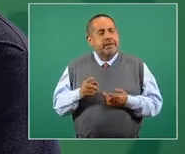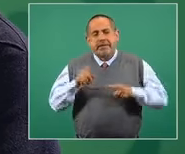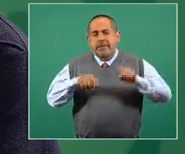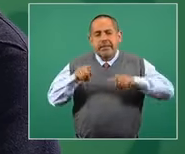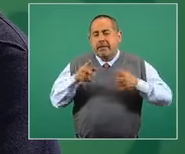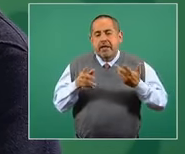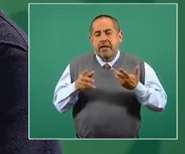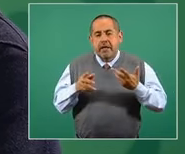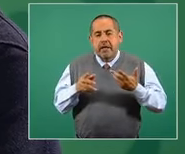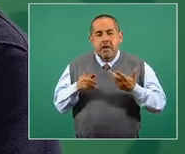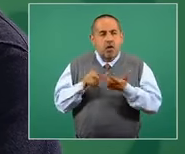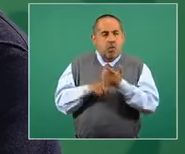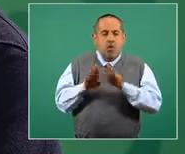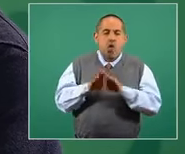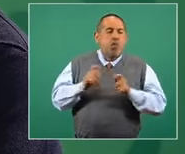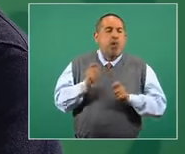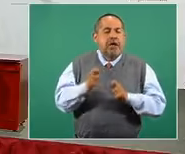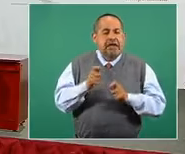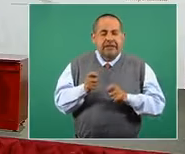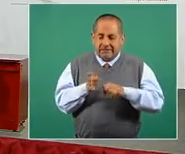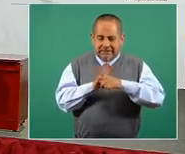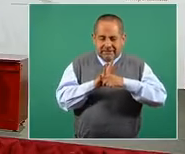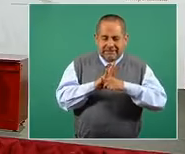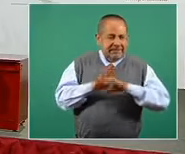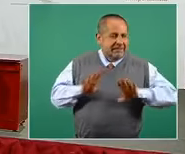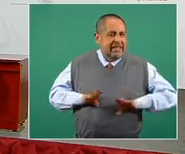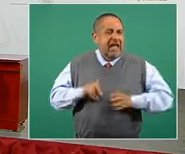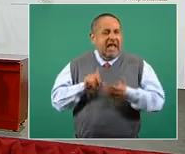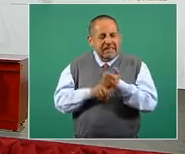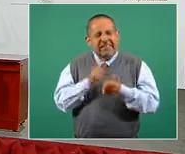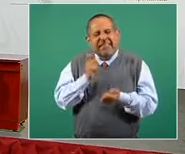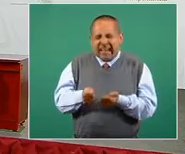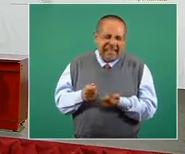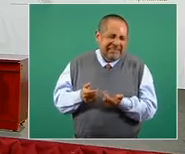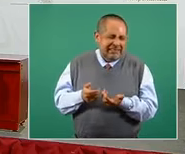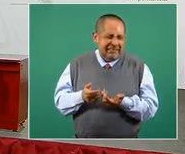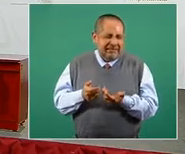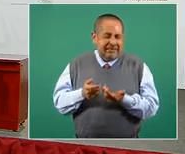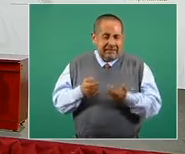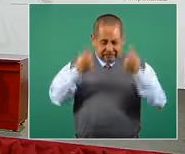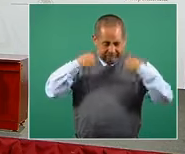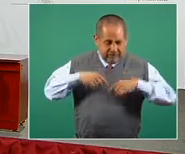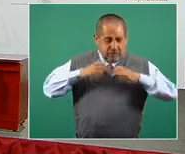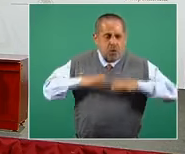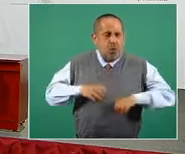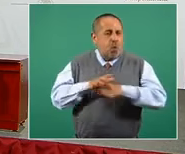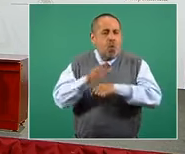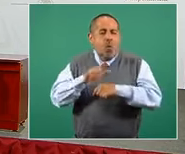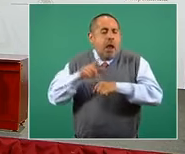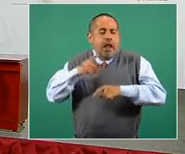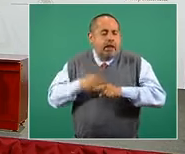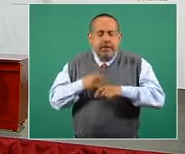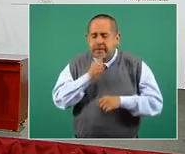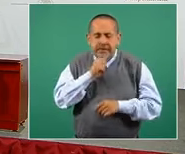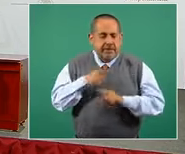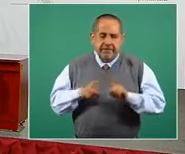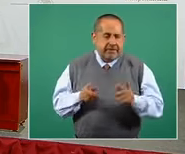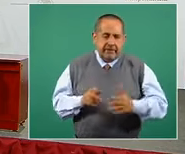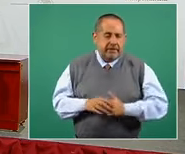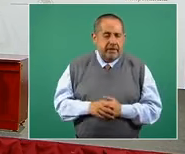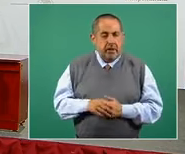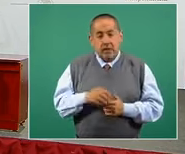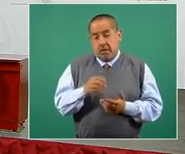de las características que en su momento producen clínicamente a una persona,